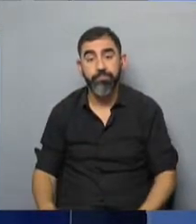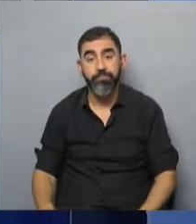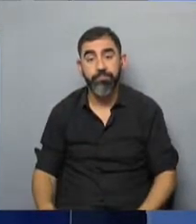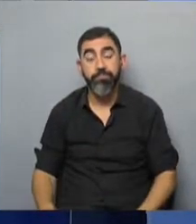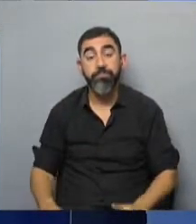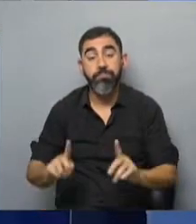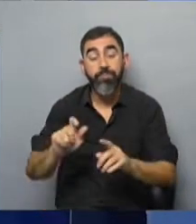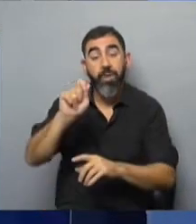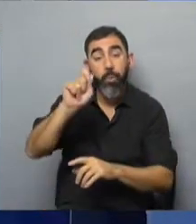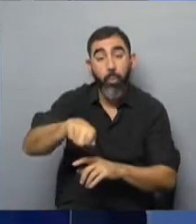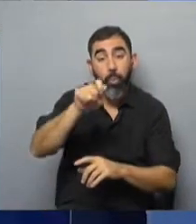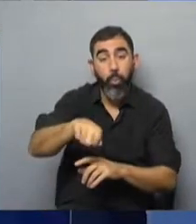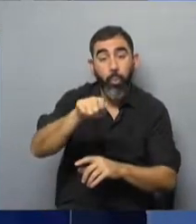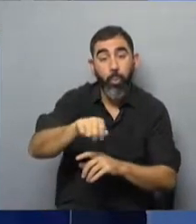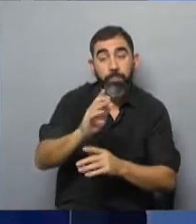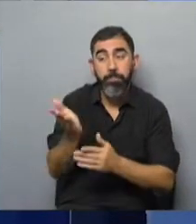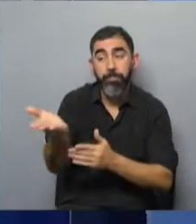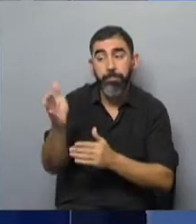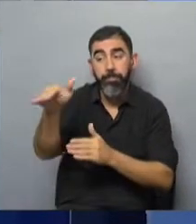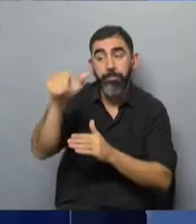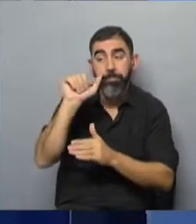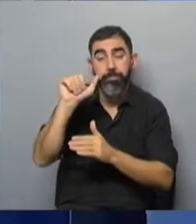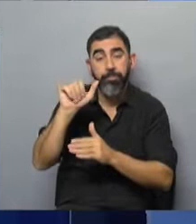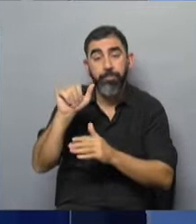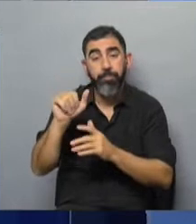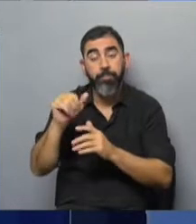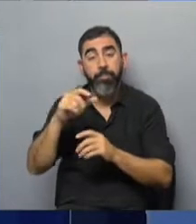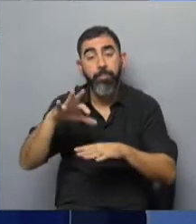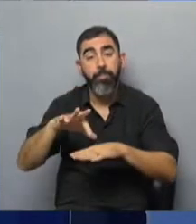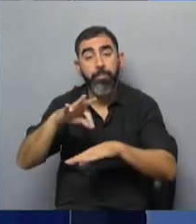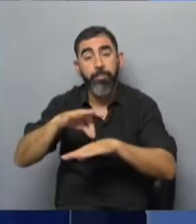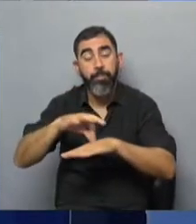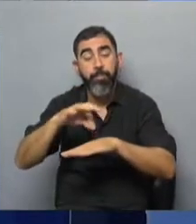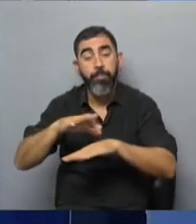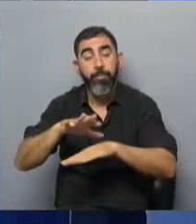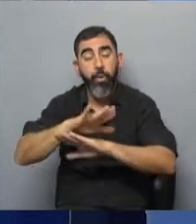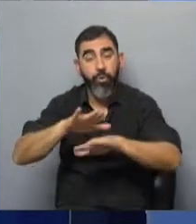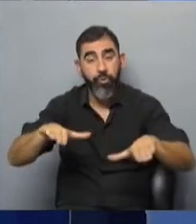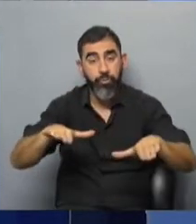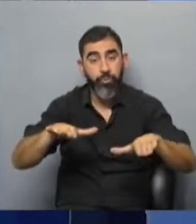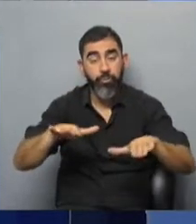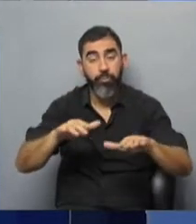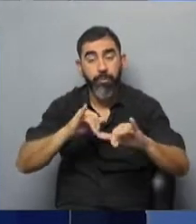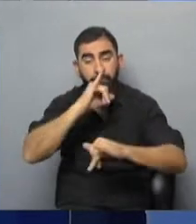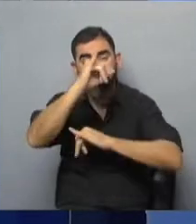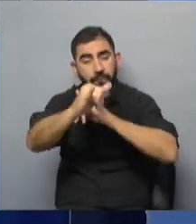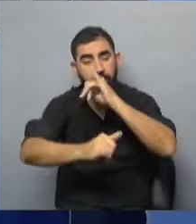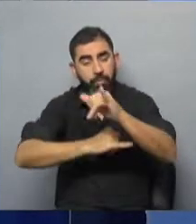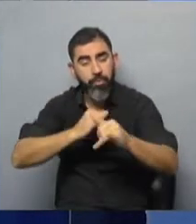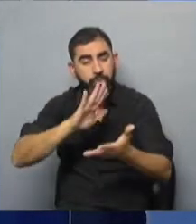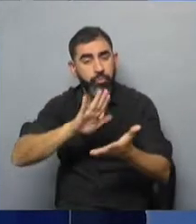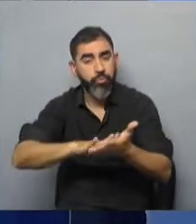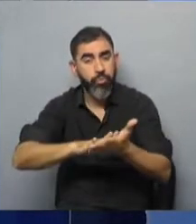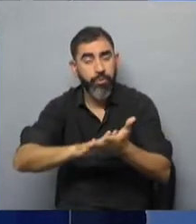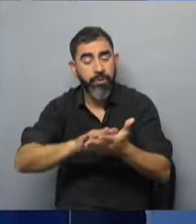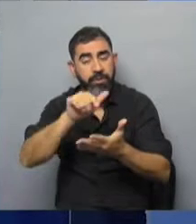juez Recaderey dispuso la citación del pediatra Gustavo Giachetto para que brinde información a la